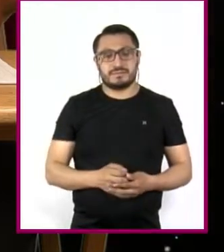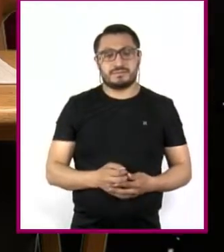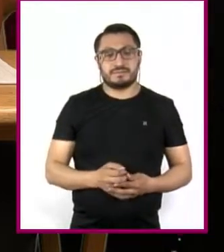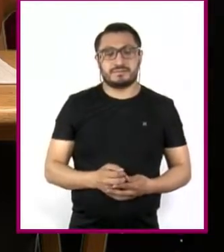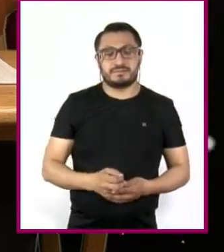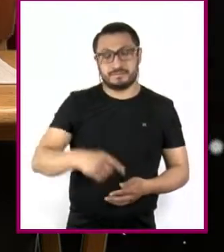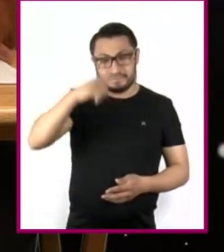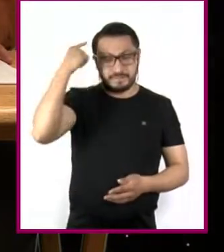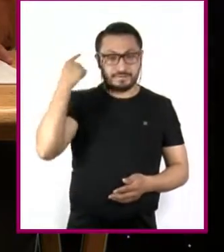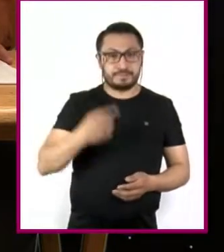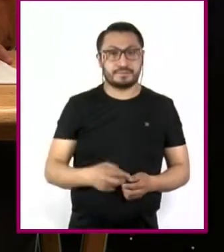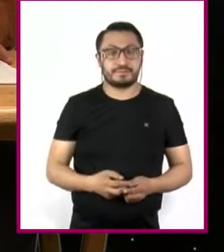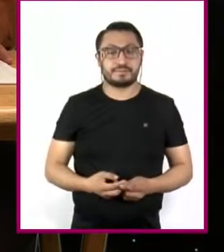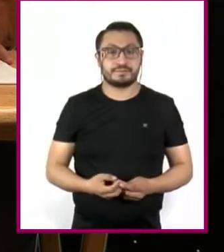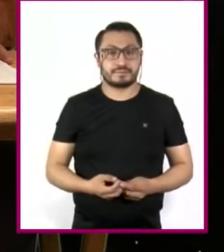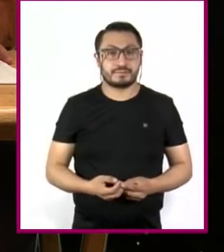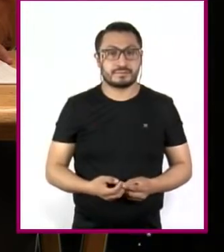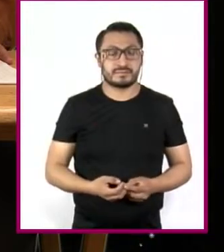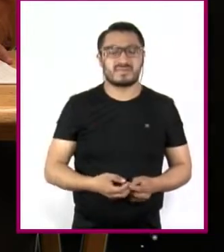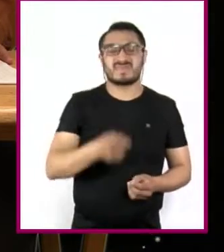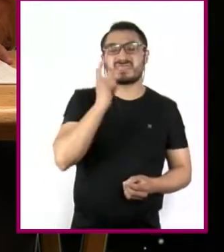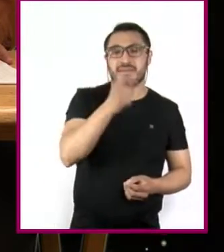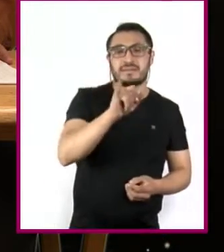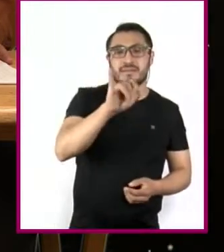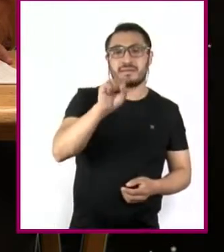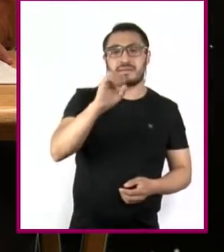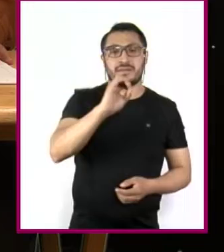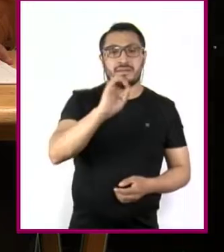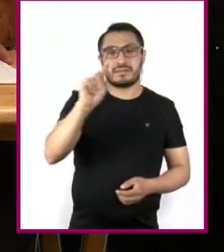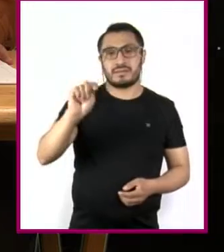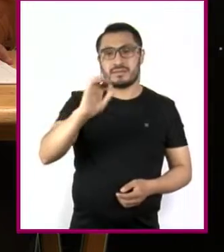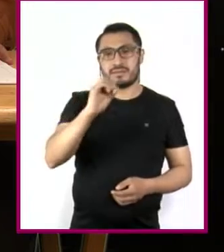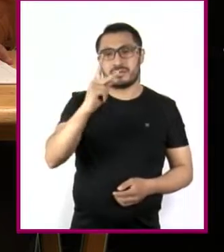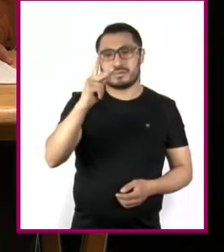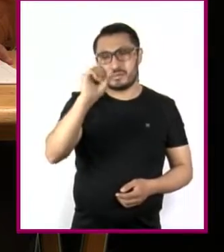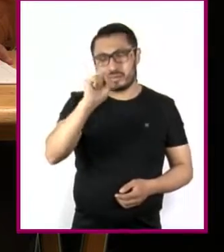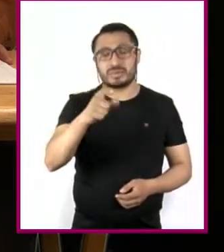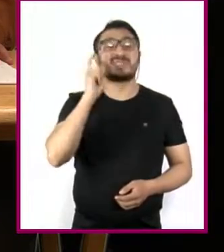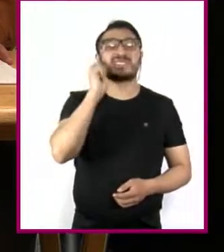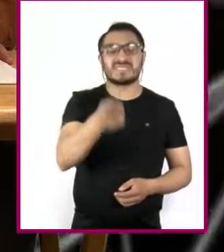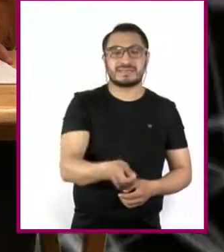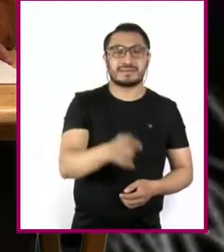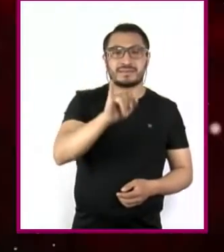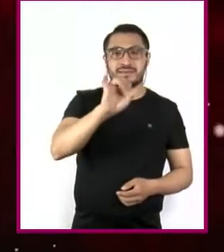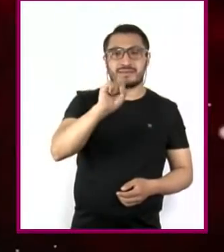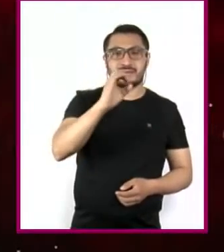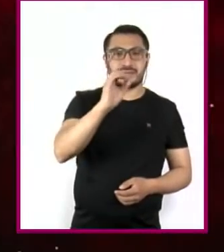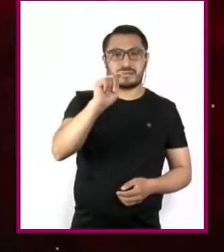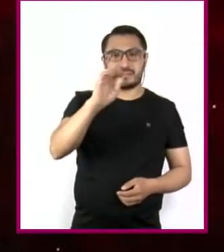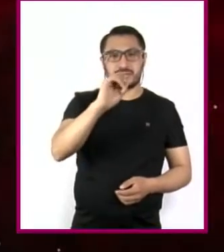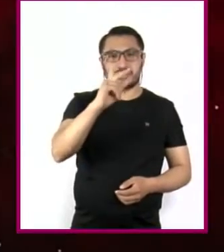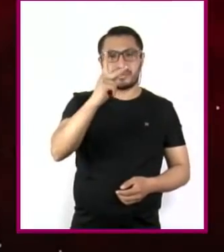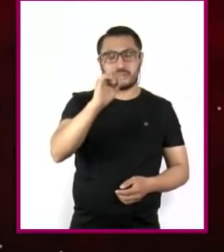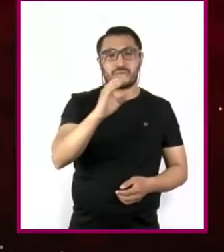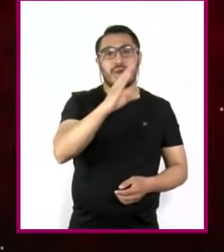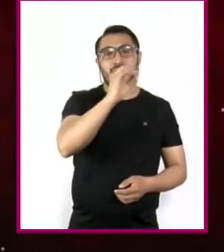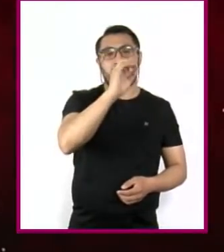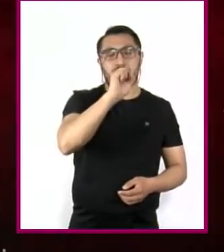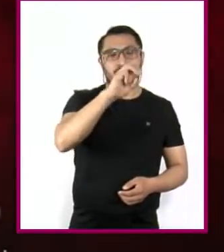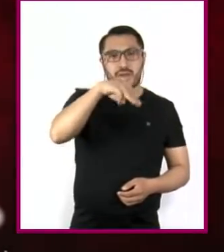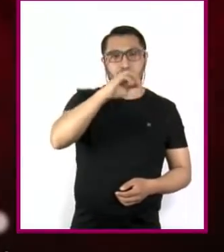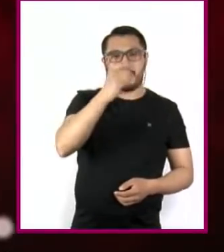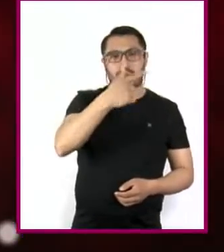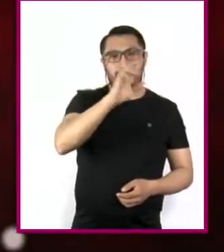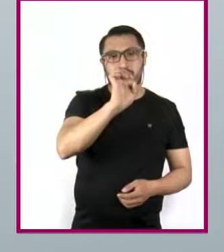Están facilitas. ¿Qué son los isótopos y qué es un isótopo cosmogénico? Uy, sí me la pusiste